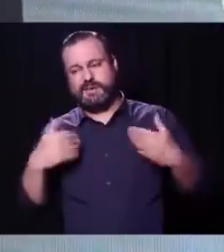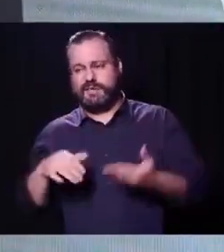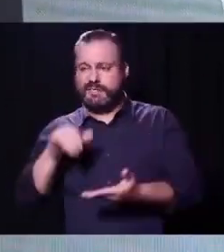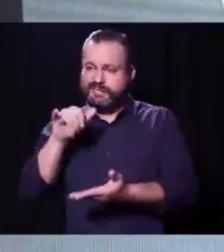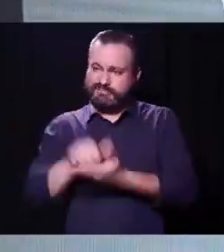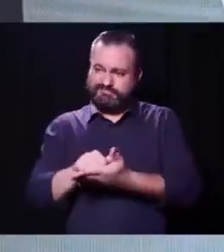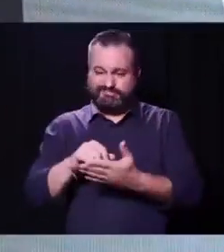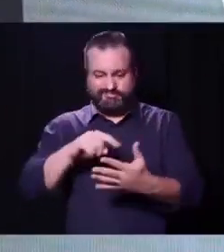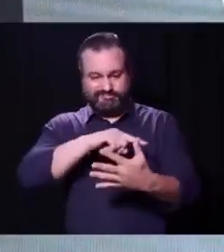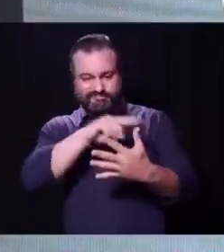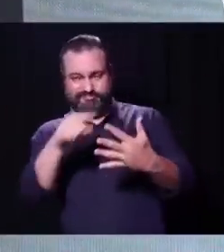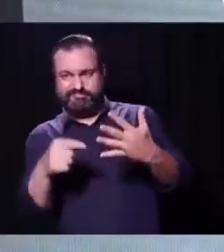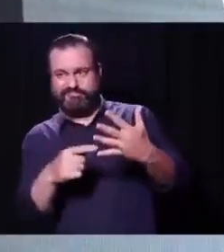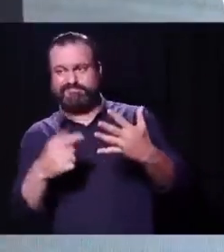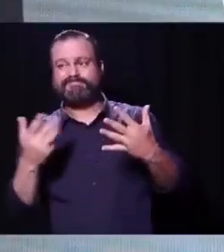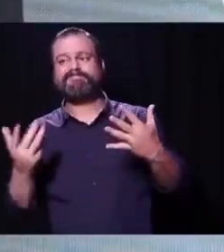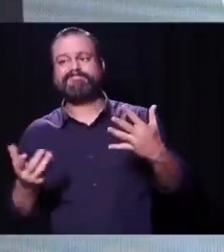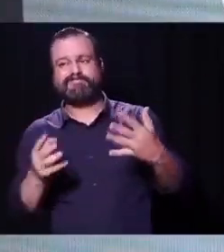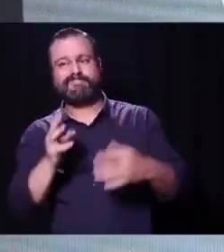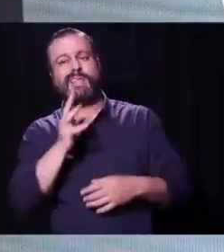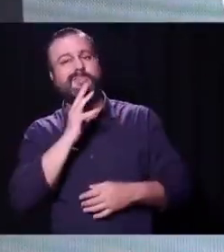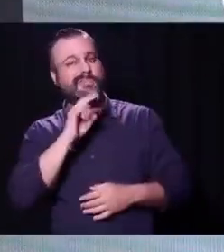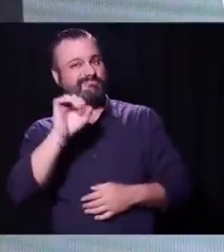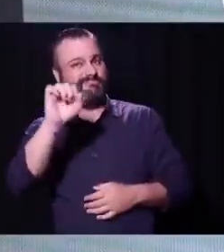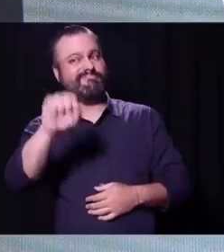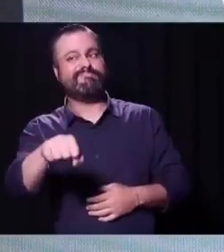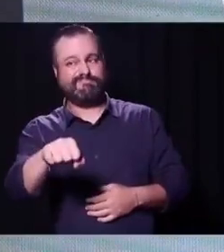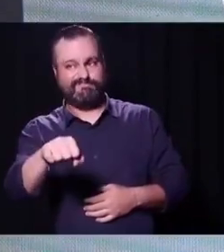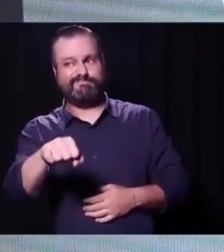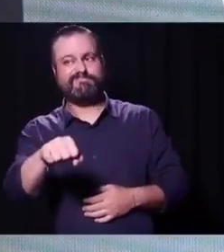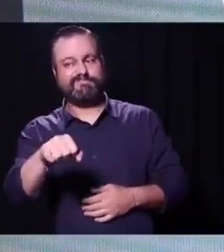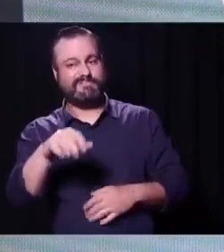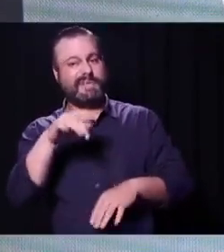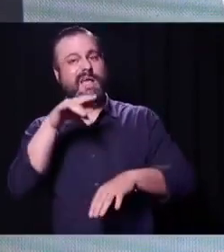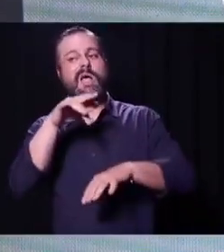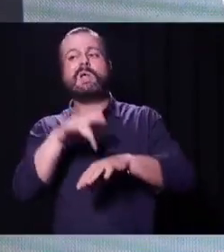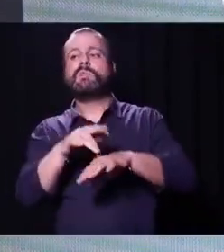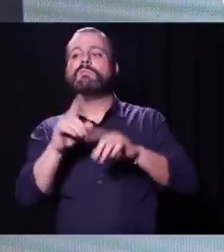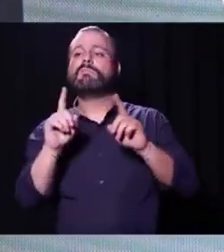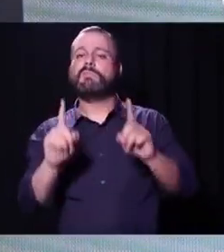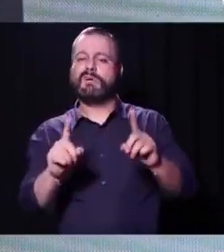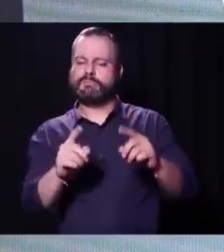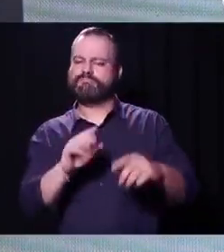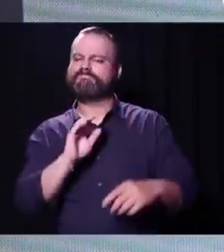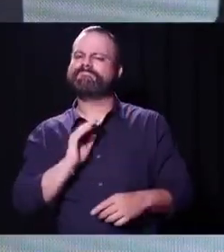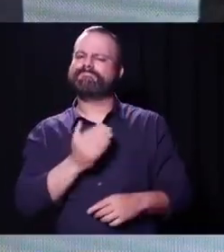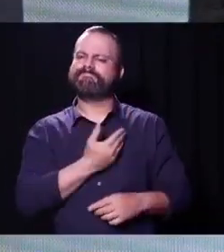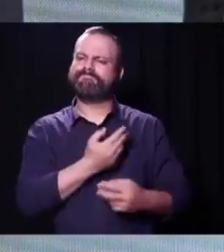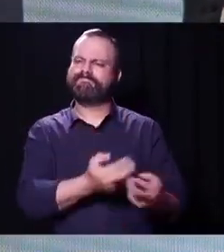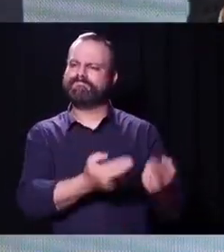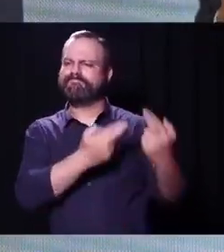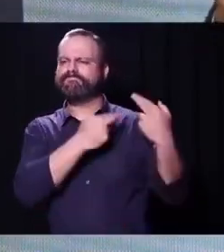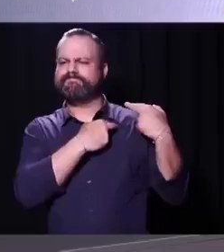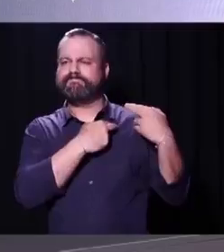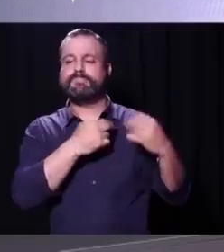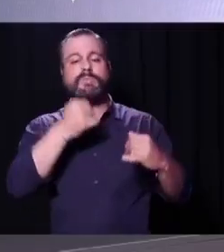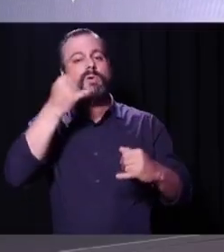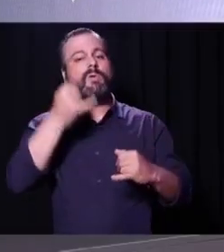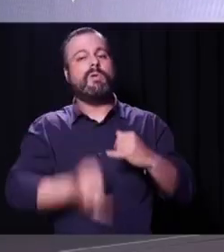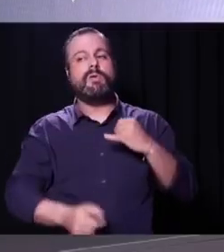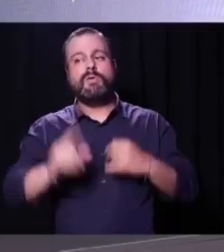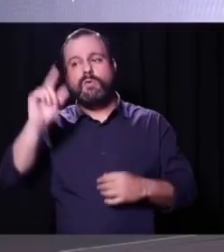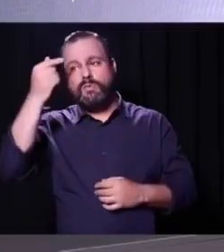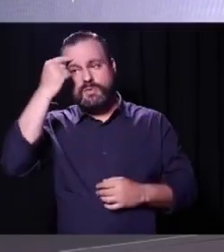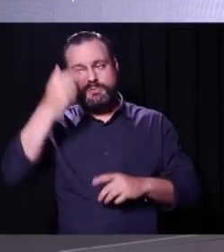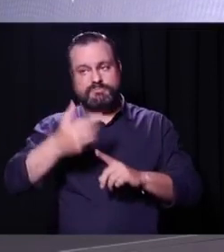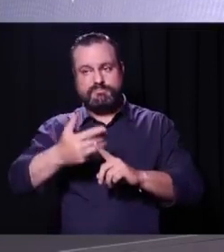Y eso sin hablar de lo que le va a tocar por irresponsabilidad de los dos últimos gobiernos, el tema del